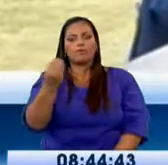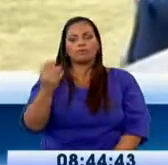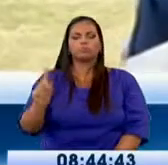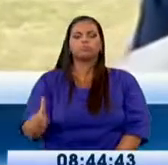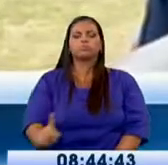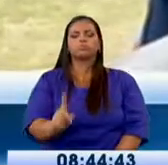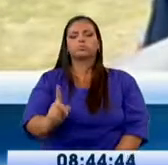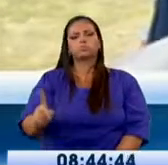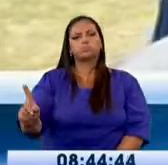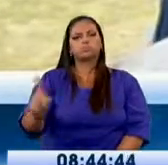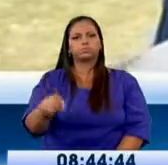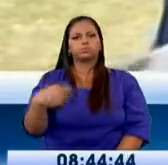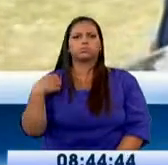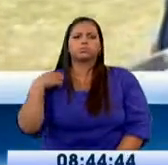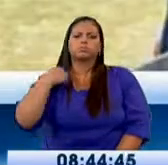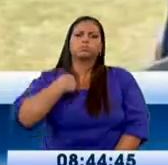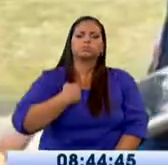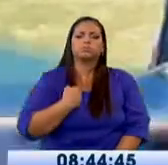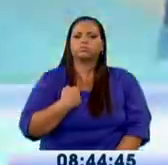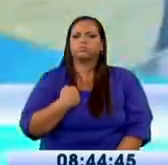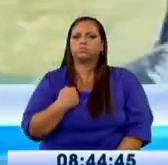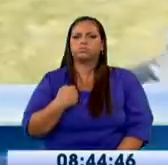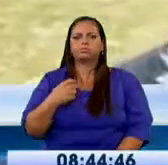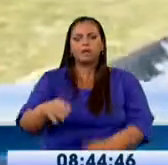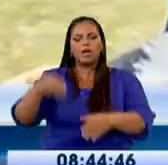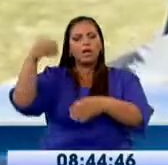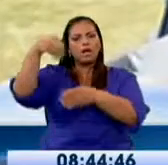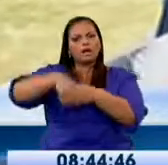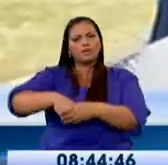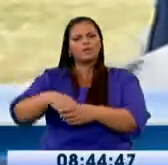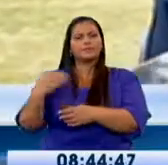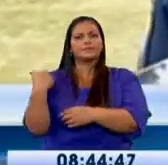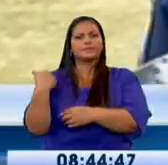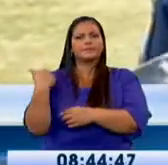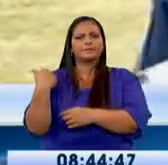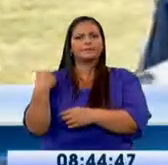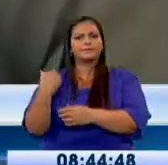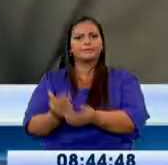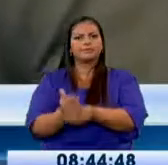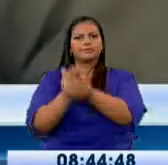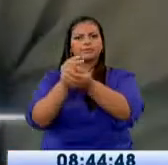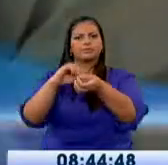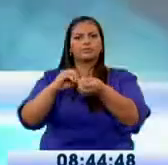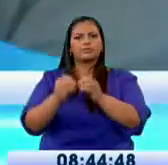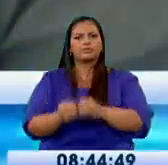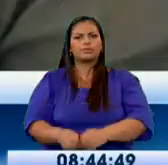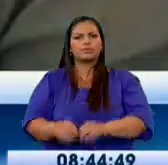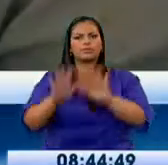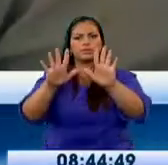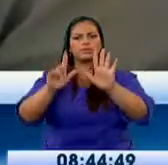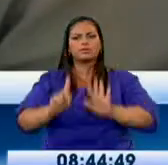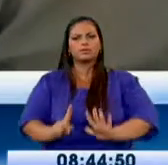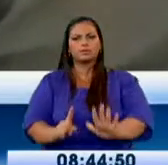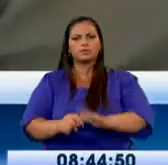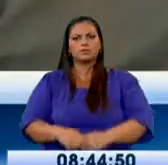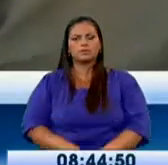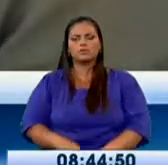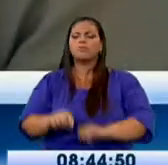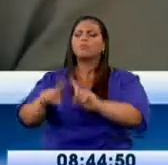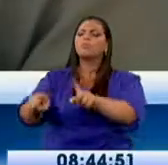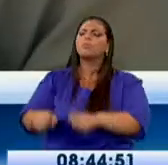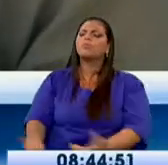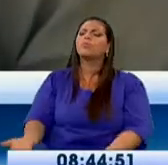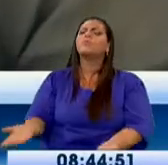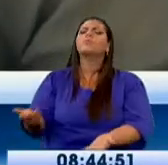maleta, una cartuchera de fabricación nacional, posiblemente calibre 16. El menor de edad no pudo justificar la tenencia del